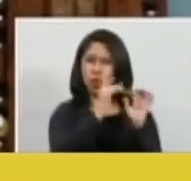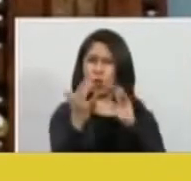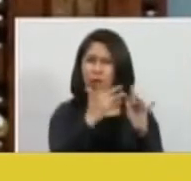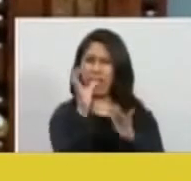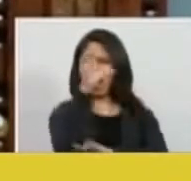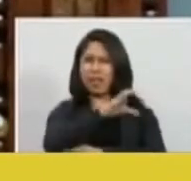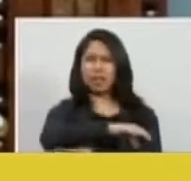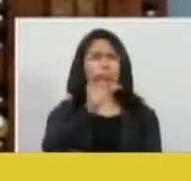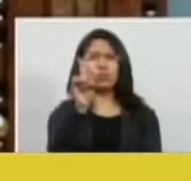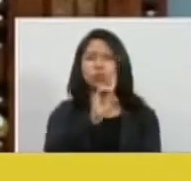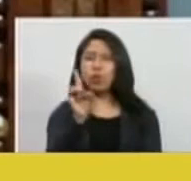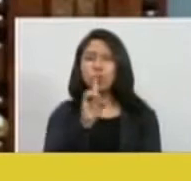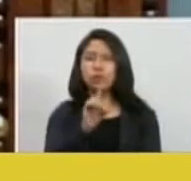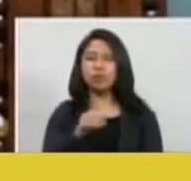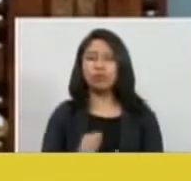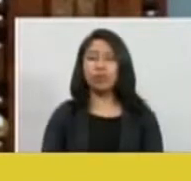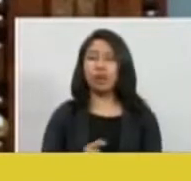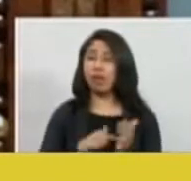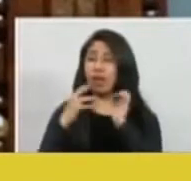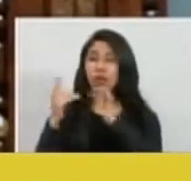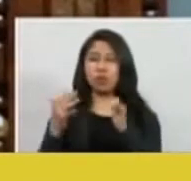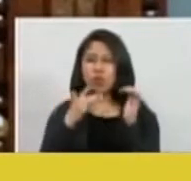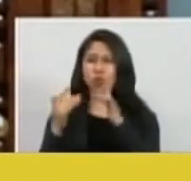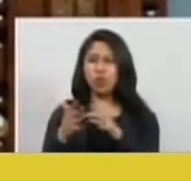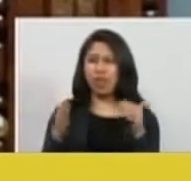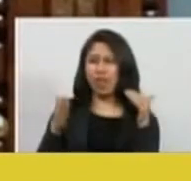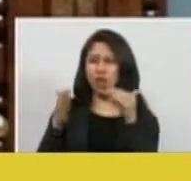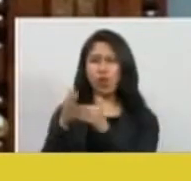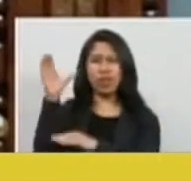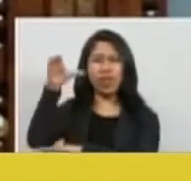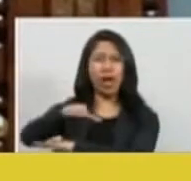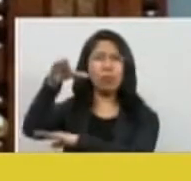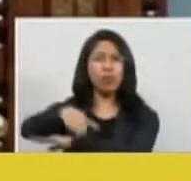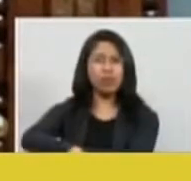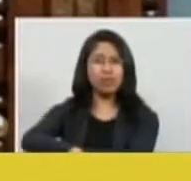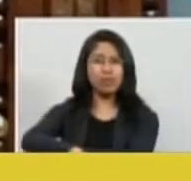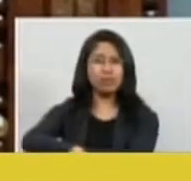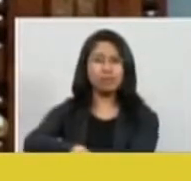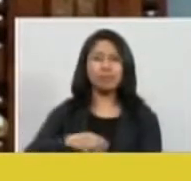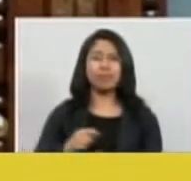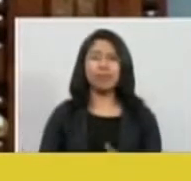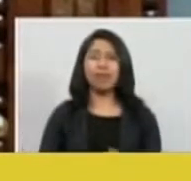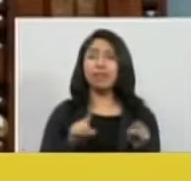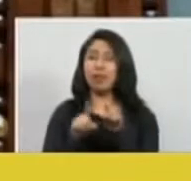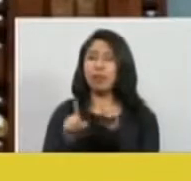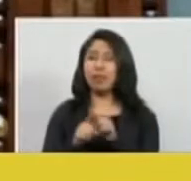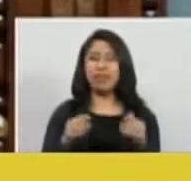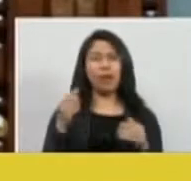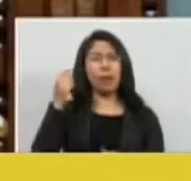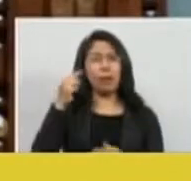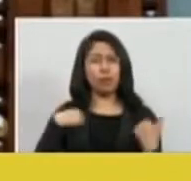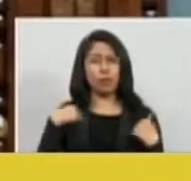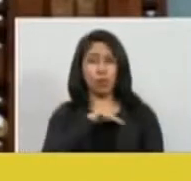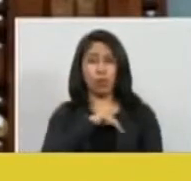la dominación. Nuestra lucha es contra todo tipo de sometimiento y contra el pensamiento único